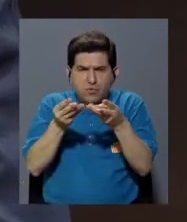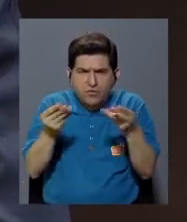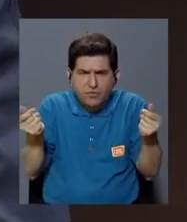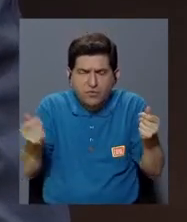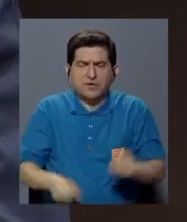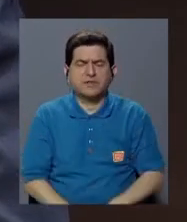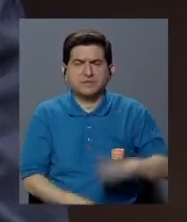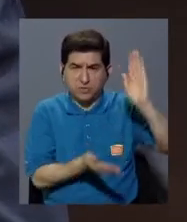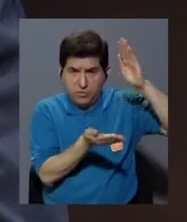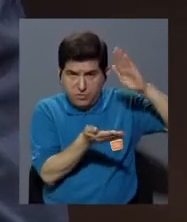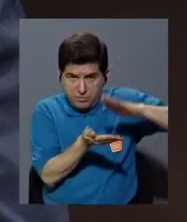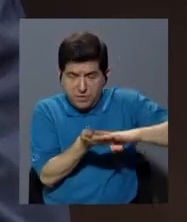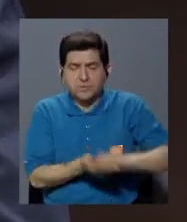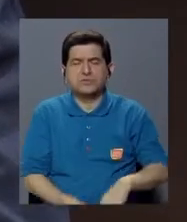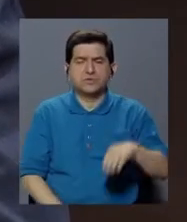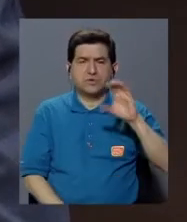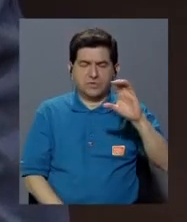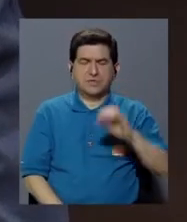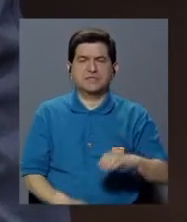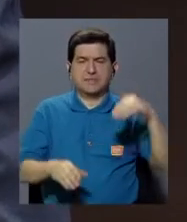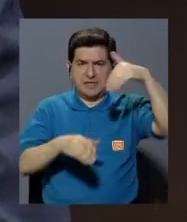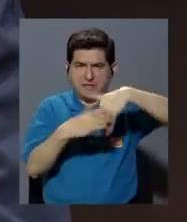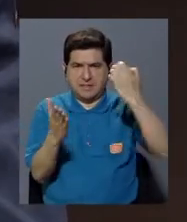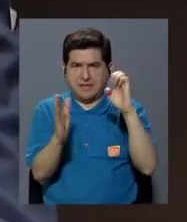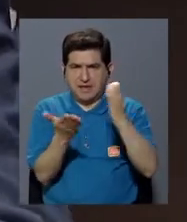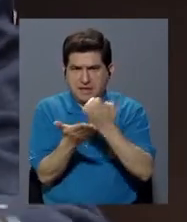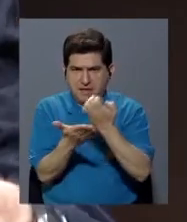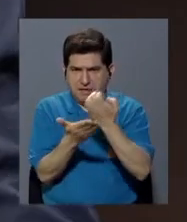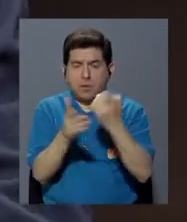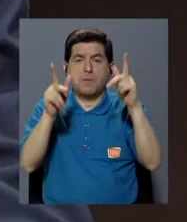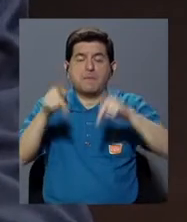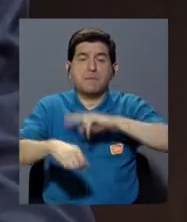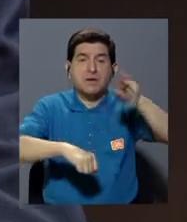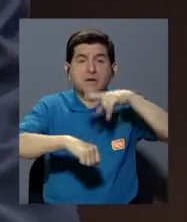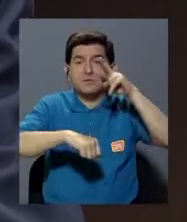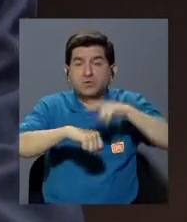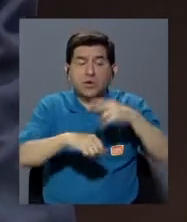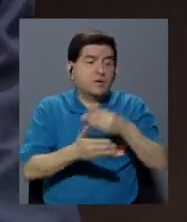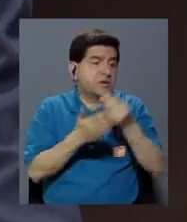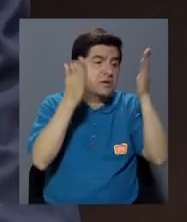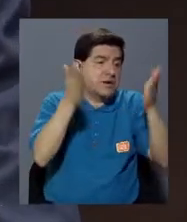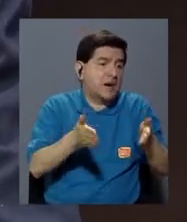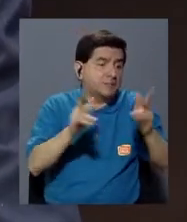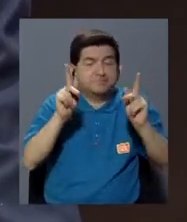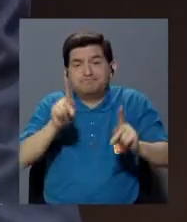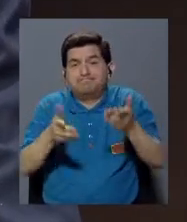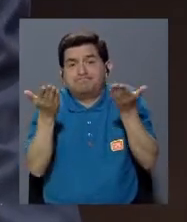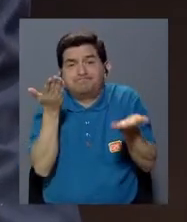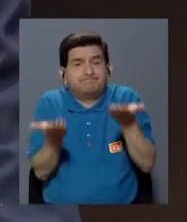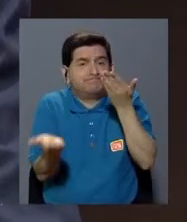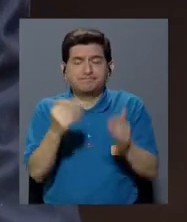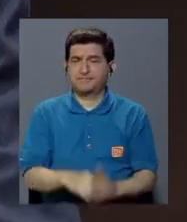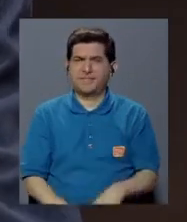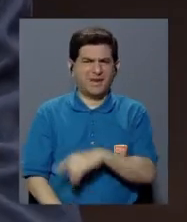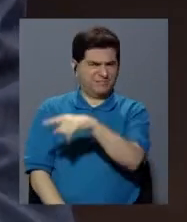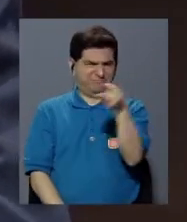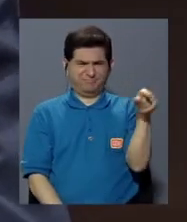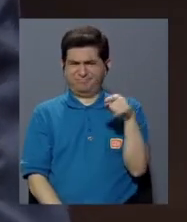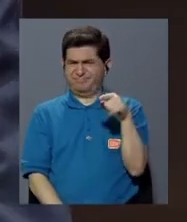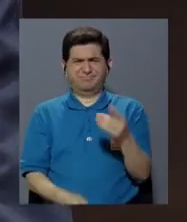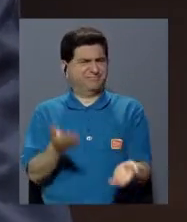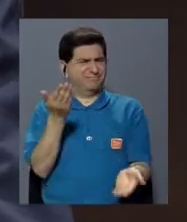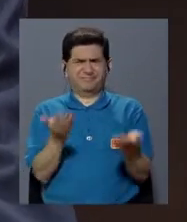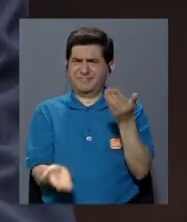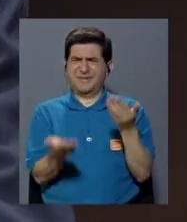economía, los cuales la gente común, digamos los consumidores, los abonados, no